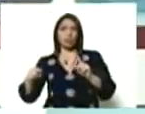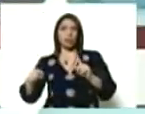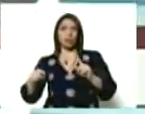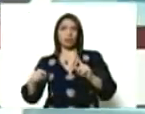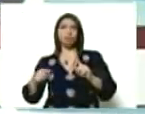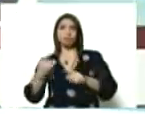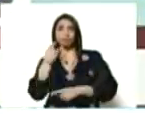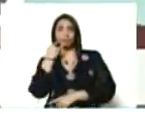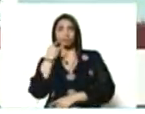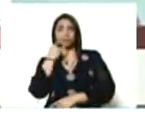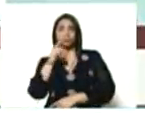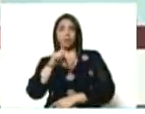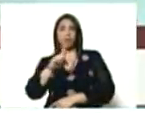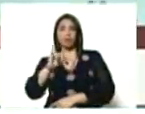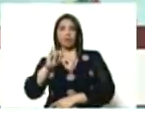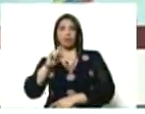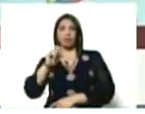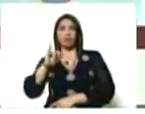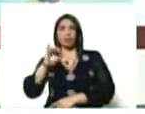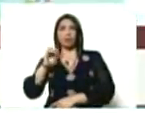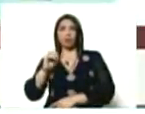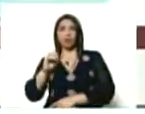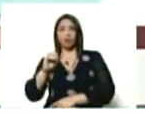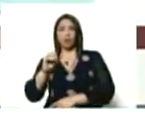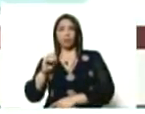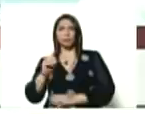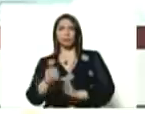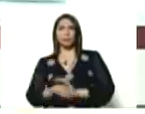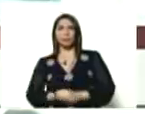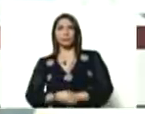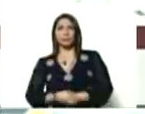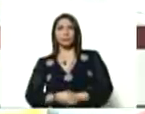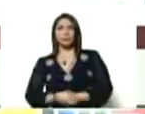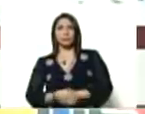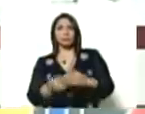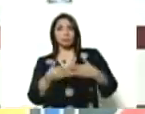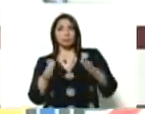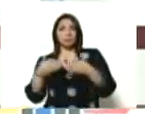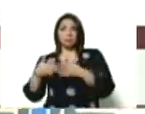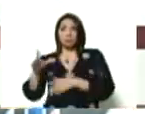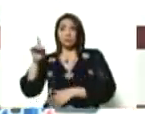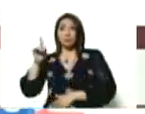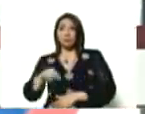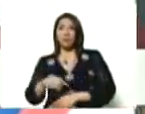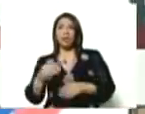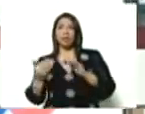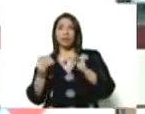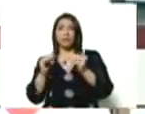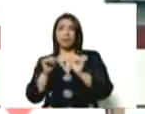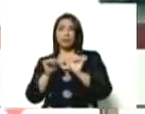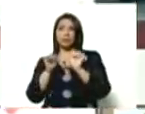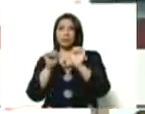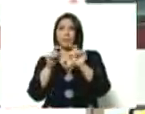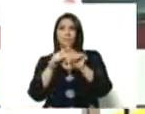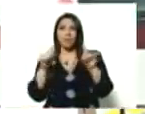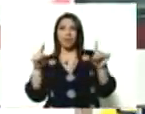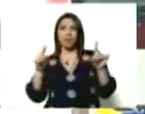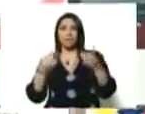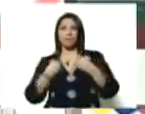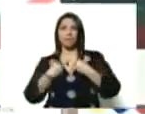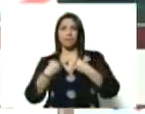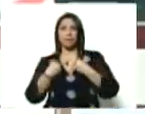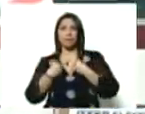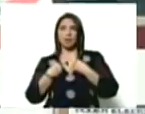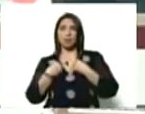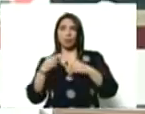con arquitectura abierta para no tener dependencia de proveedores. Además, tiene estabilidad para prolongar la vida útil